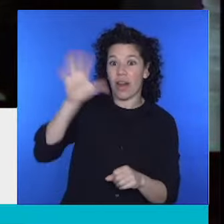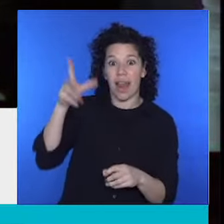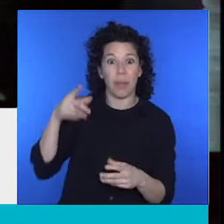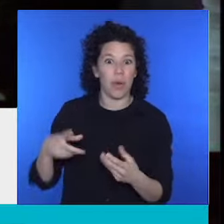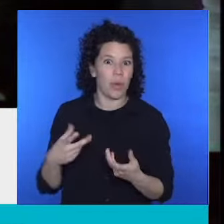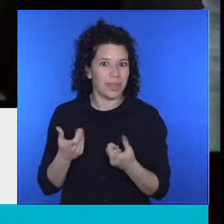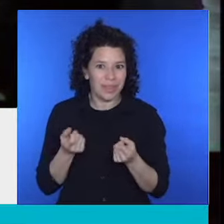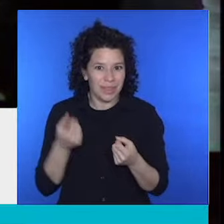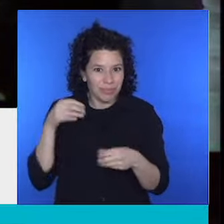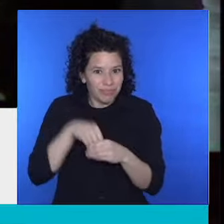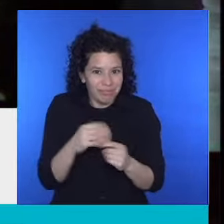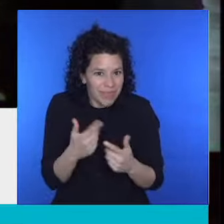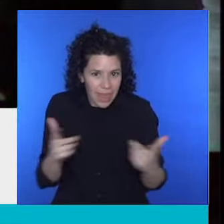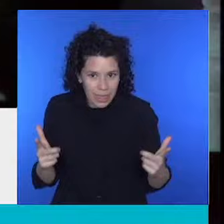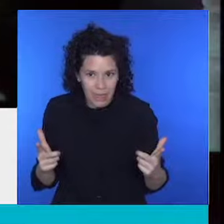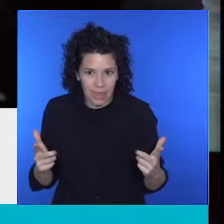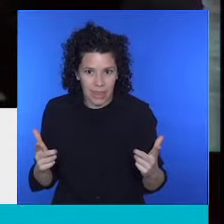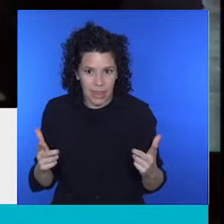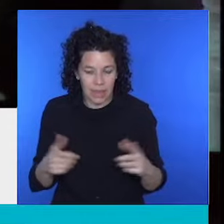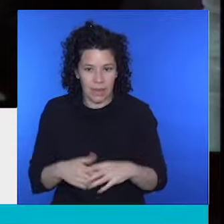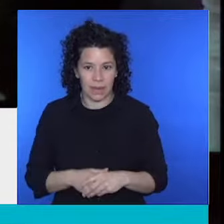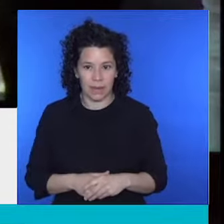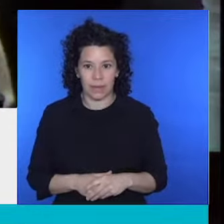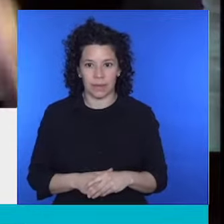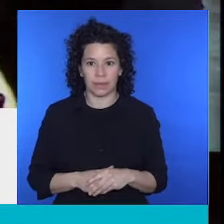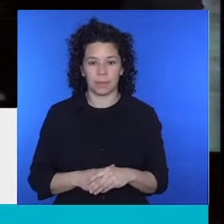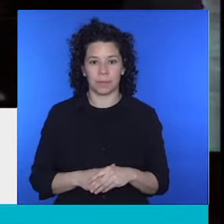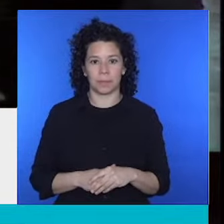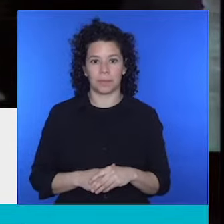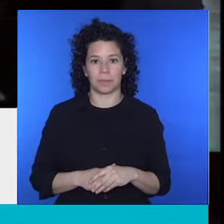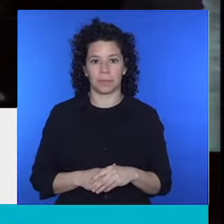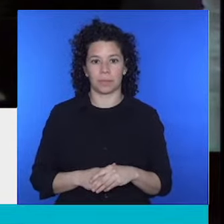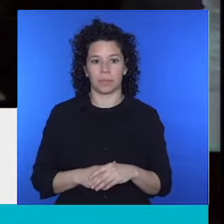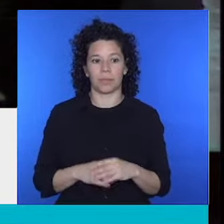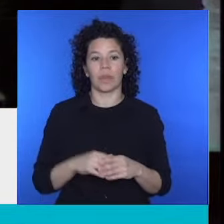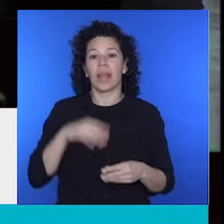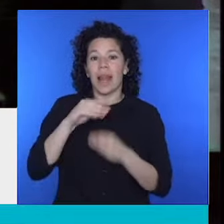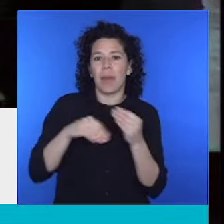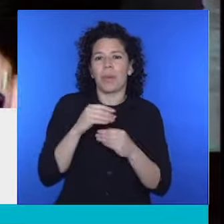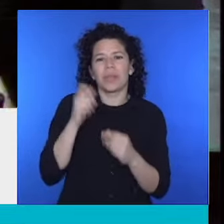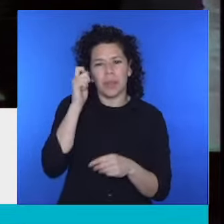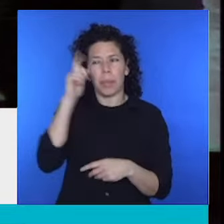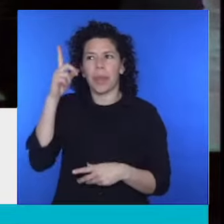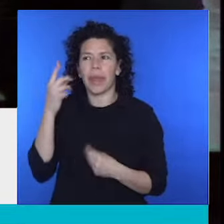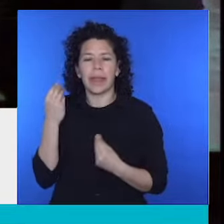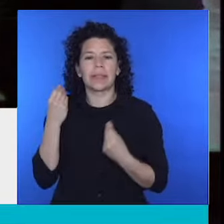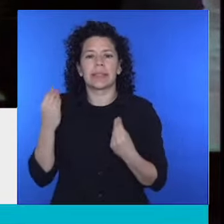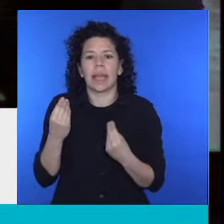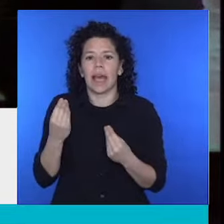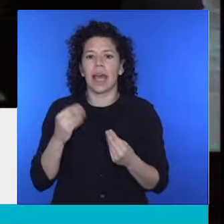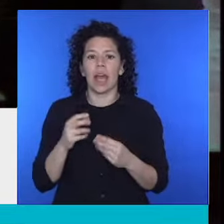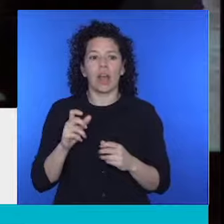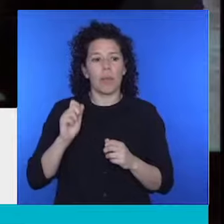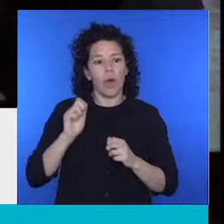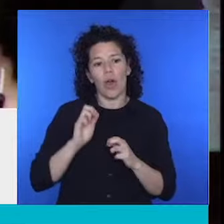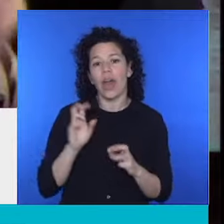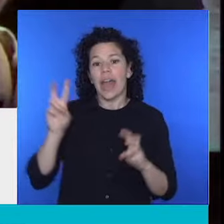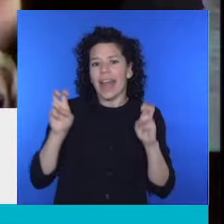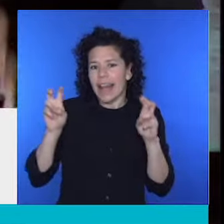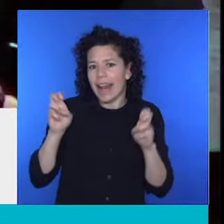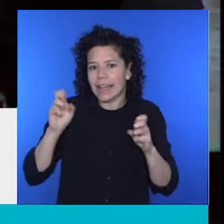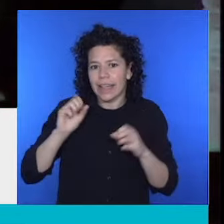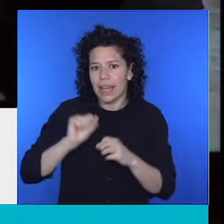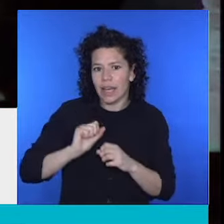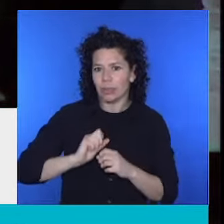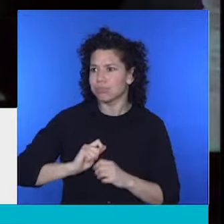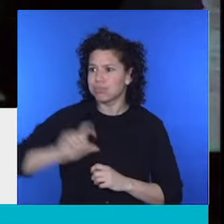trabajadora en esta provincia no tiene ni la más mínima idea cuánto le va a aumentar el alquiler cuando tenga que renovar el contrato no tiene